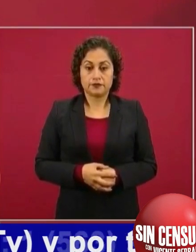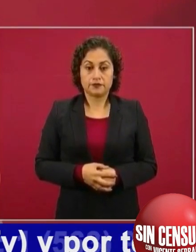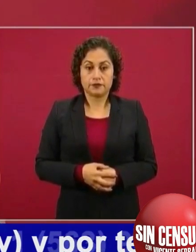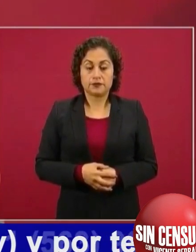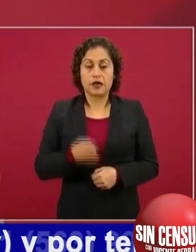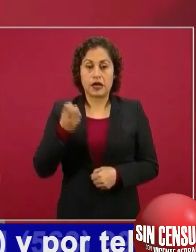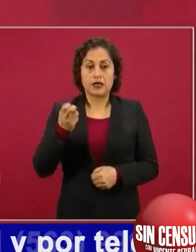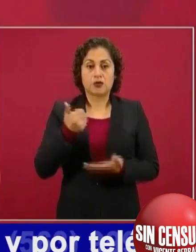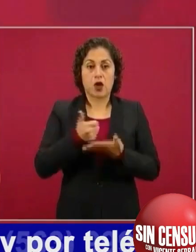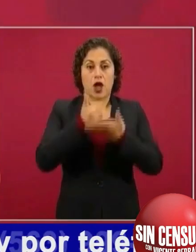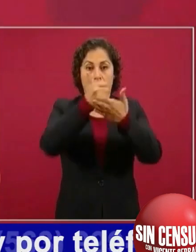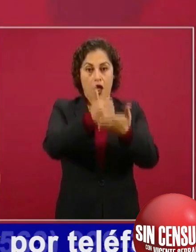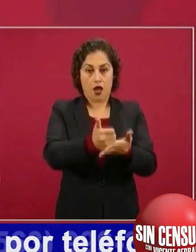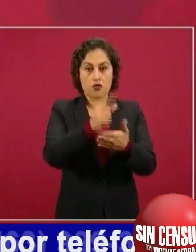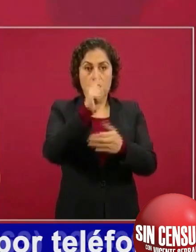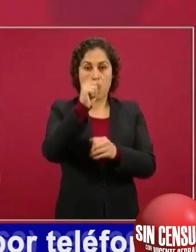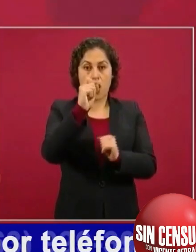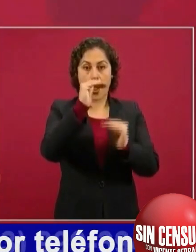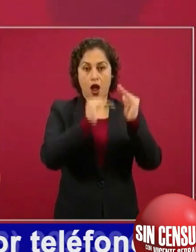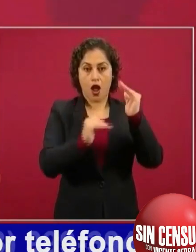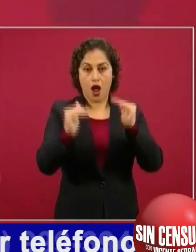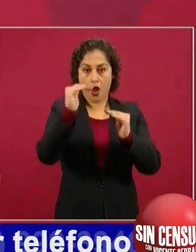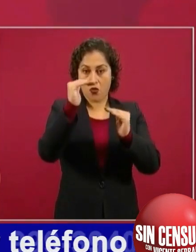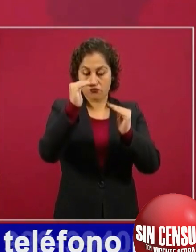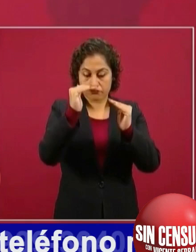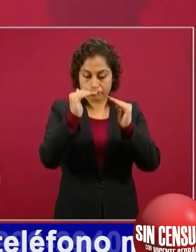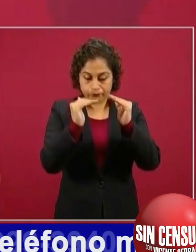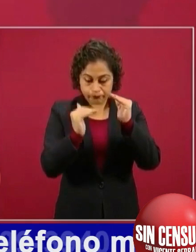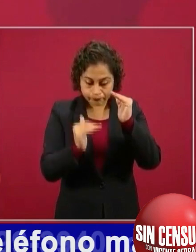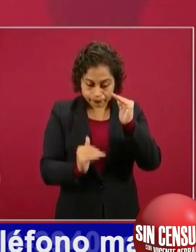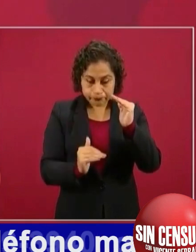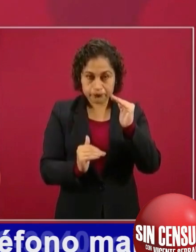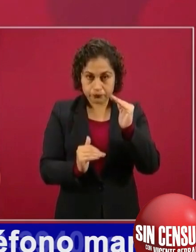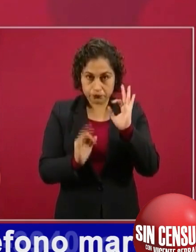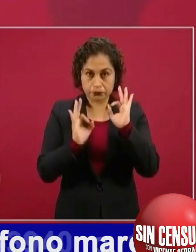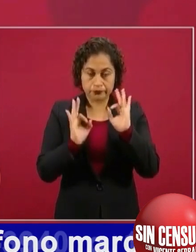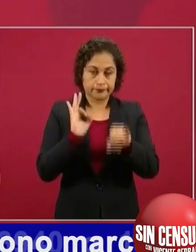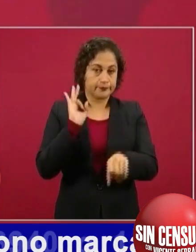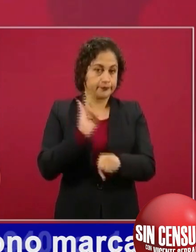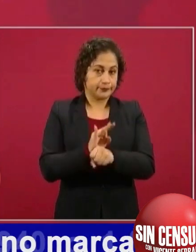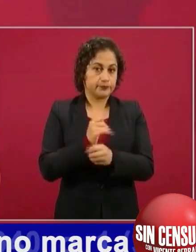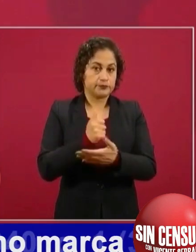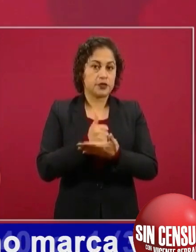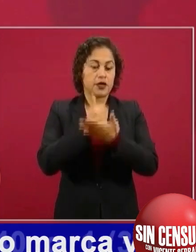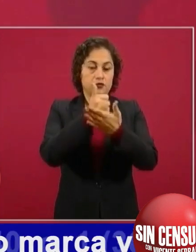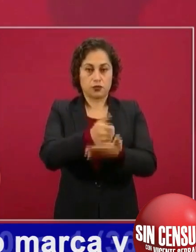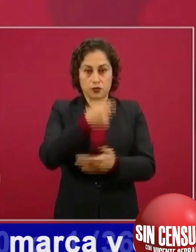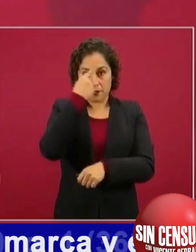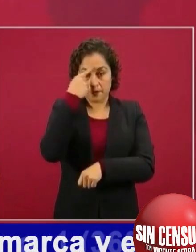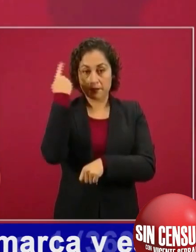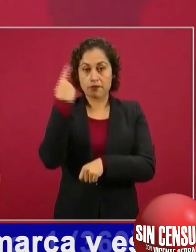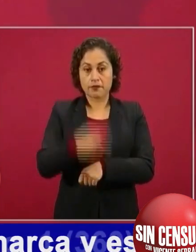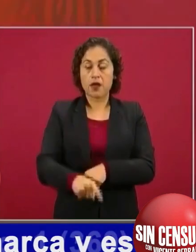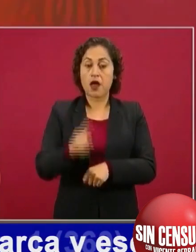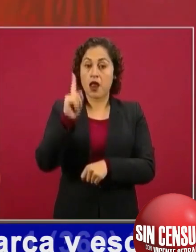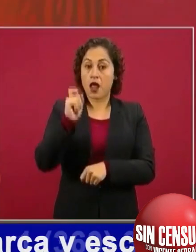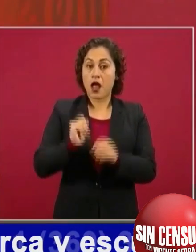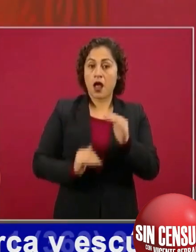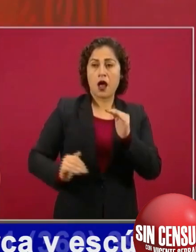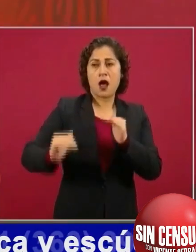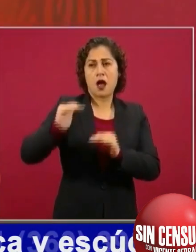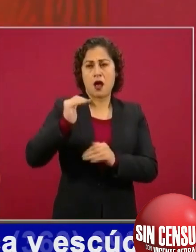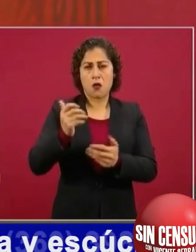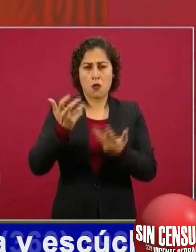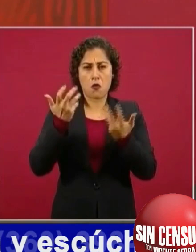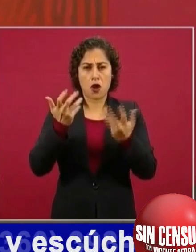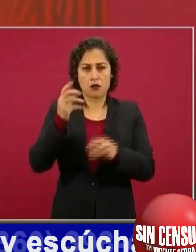bajar mucho la inundación, o que no se agravara la inundación. Si soltamos